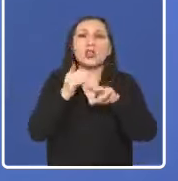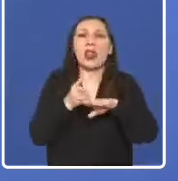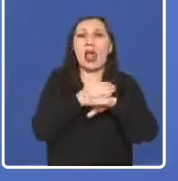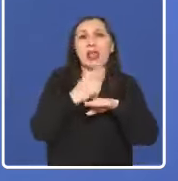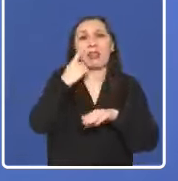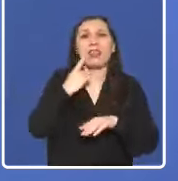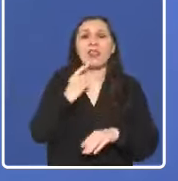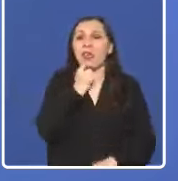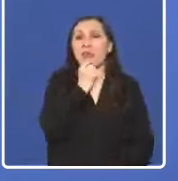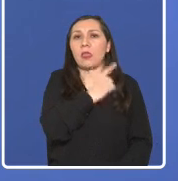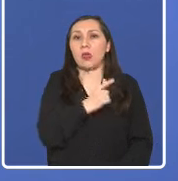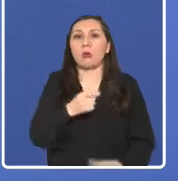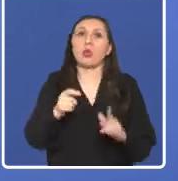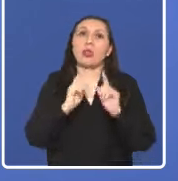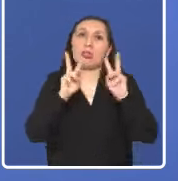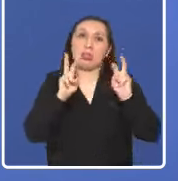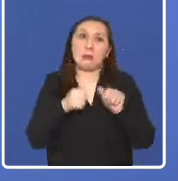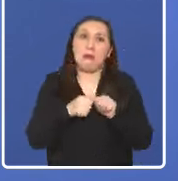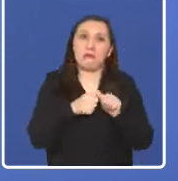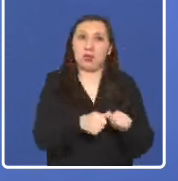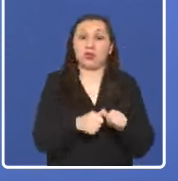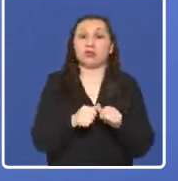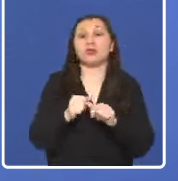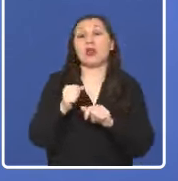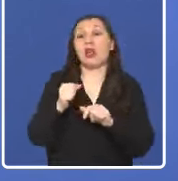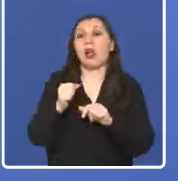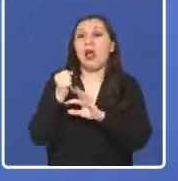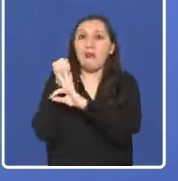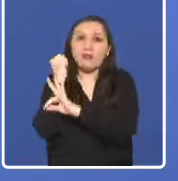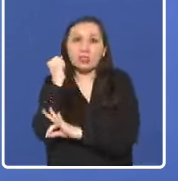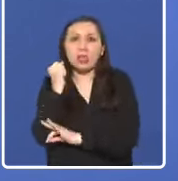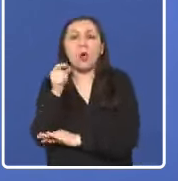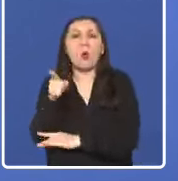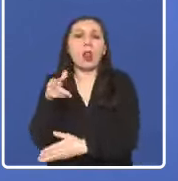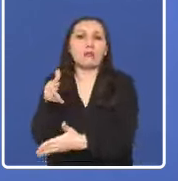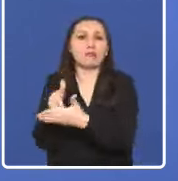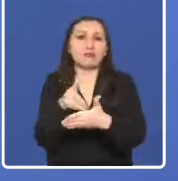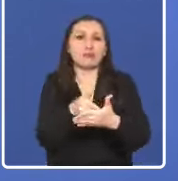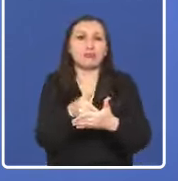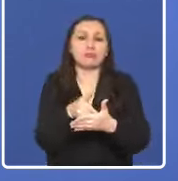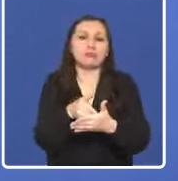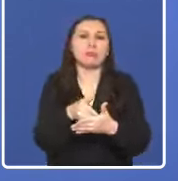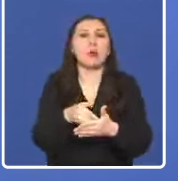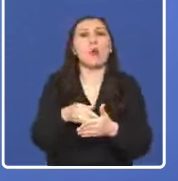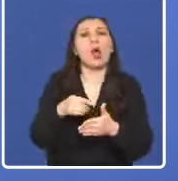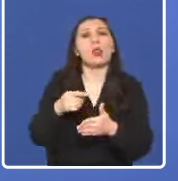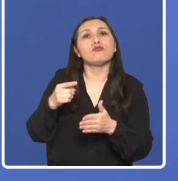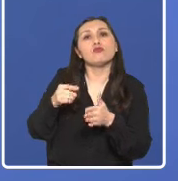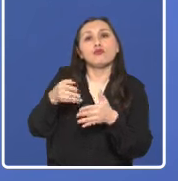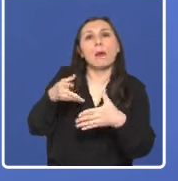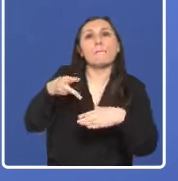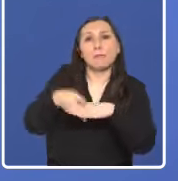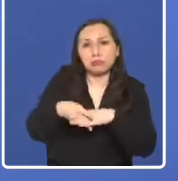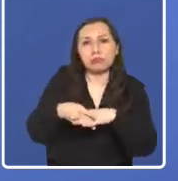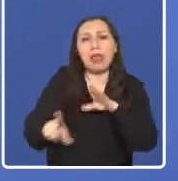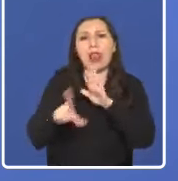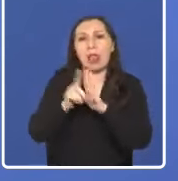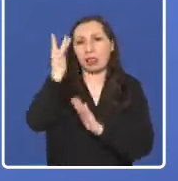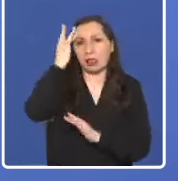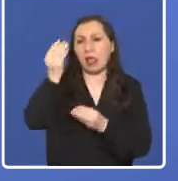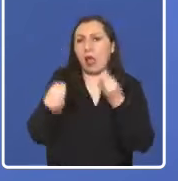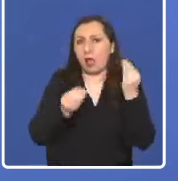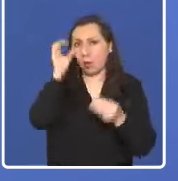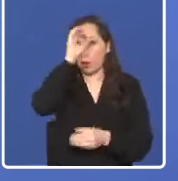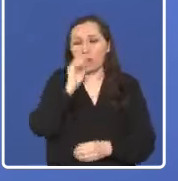antes de esta denuncia por violación. En este caso la Fiscalía lo está investigando por obstrucción e infracción de la ley de inteligencia. ¿Sí tiene antecedentes de eso y qué le